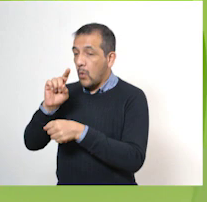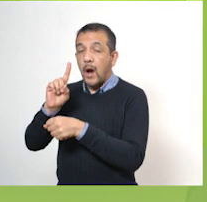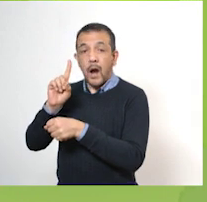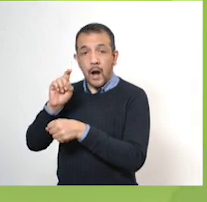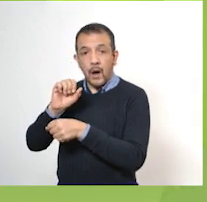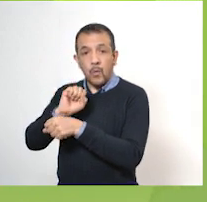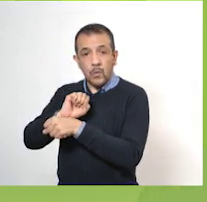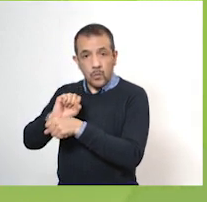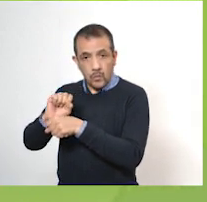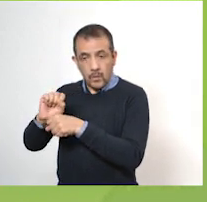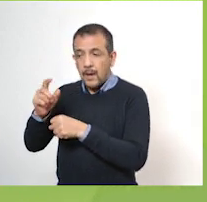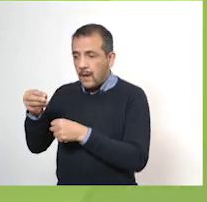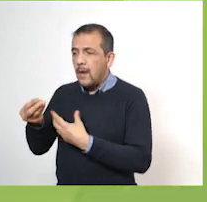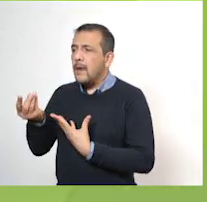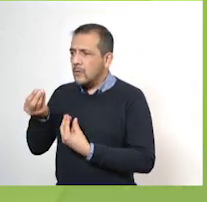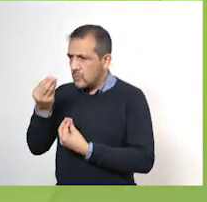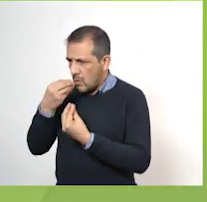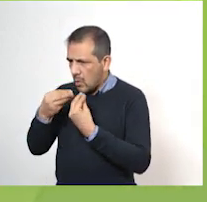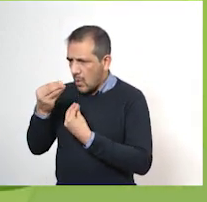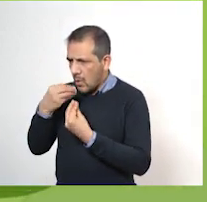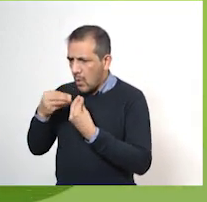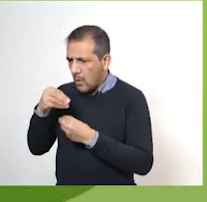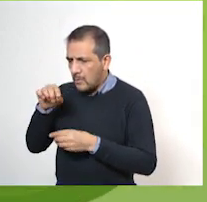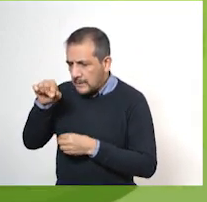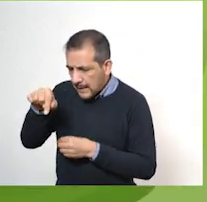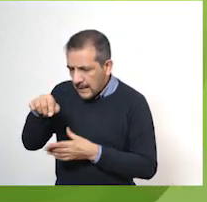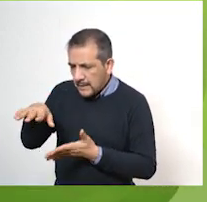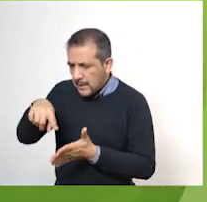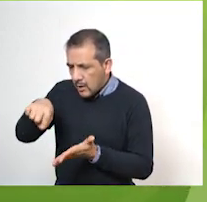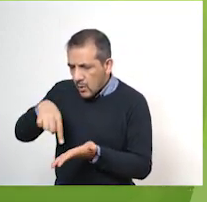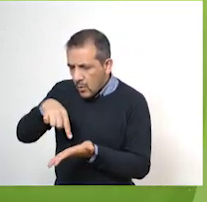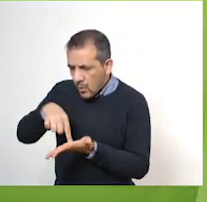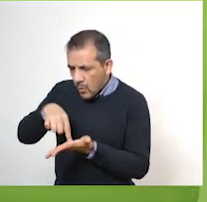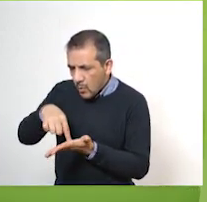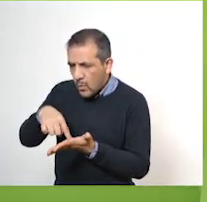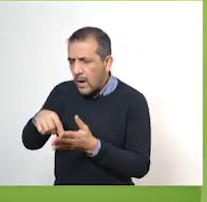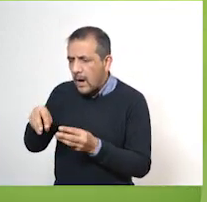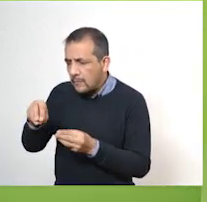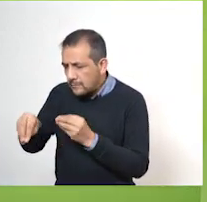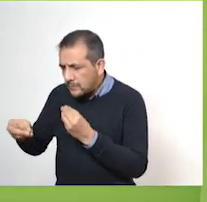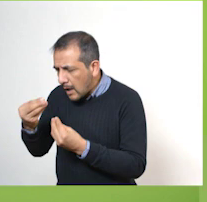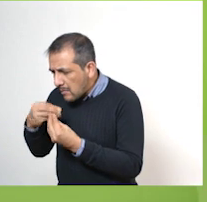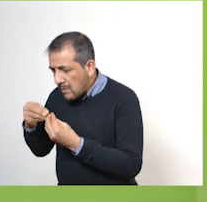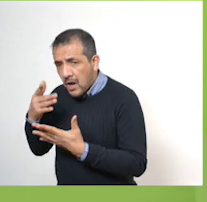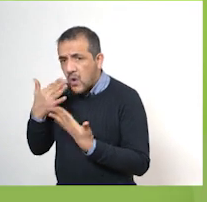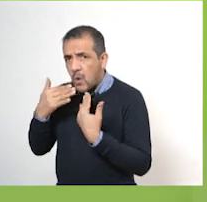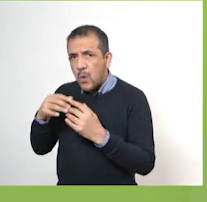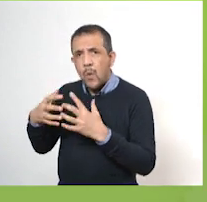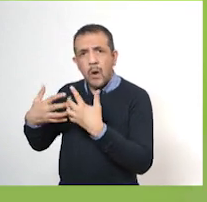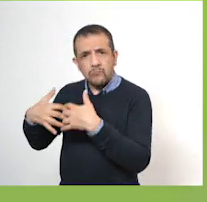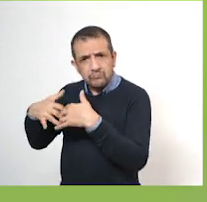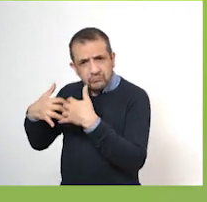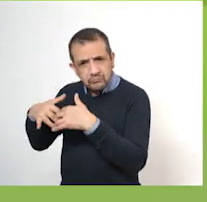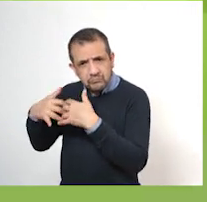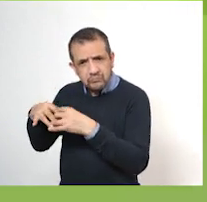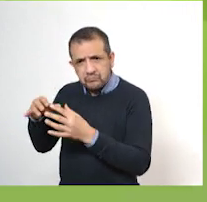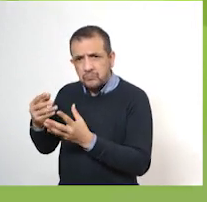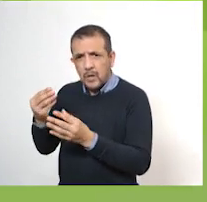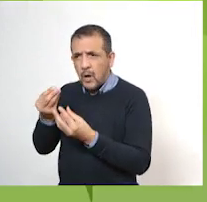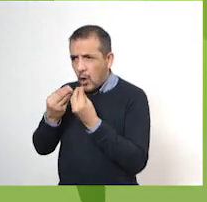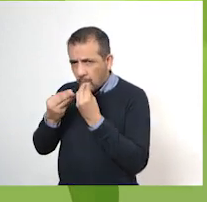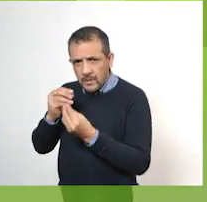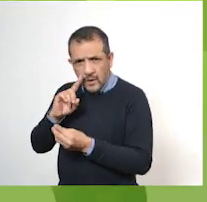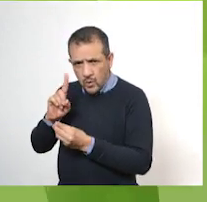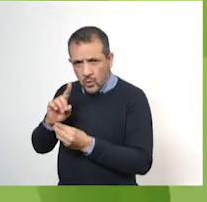agua simple potable, consume productos locales, es decir, no hay consumo de productos procesados ni